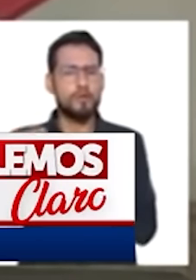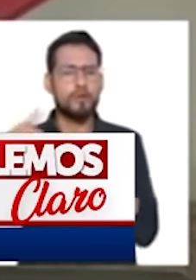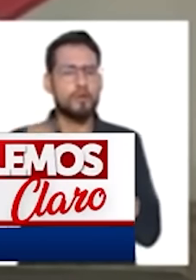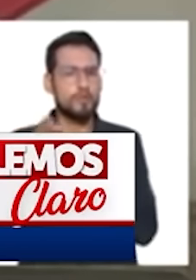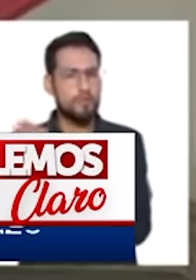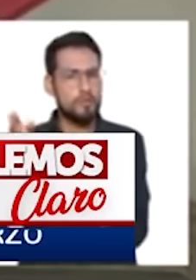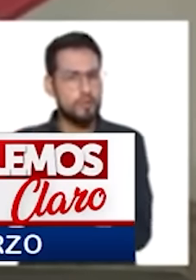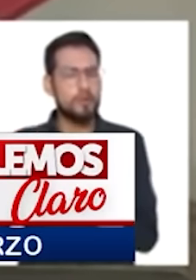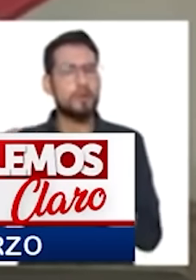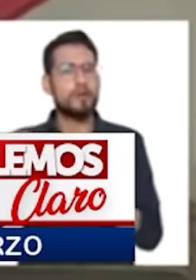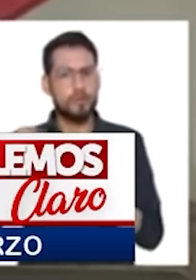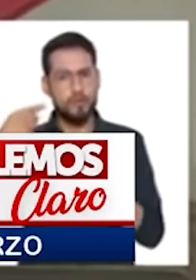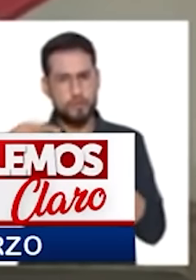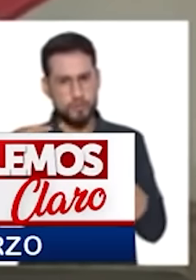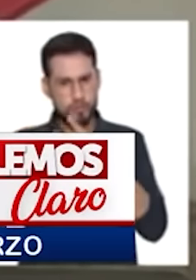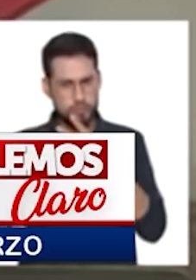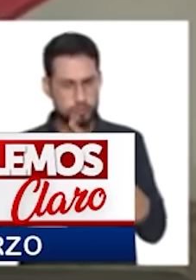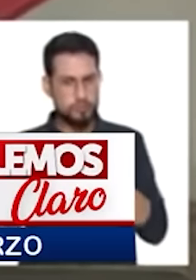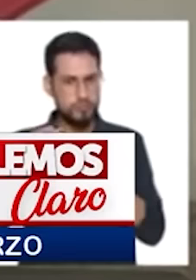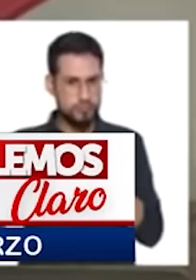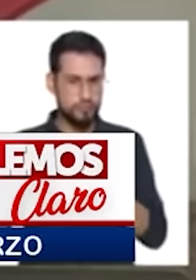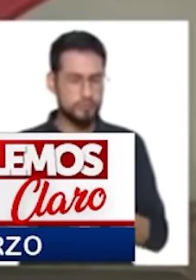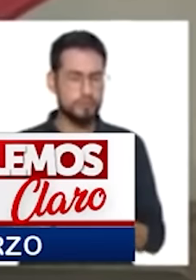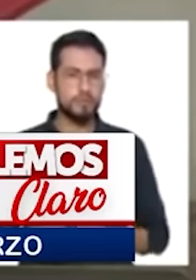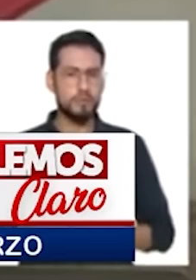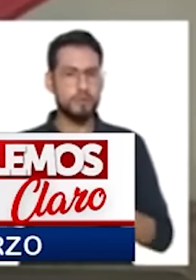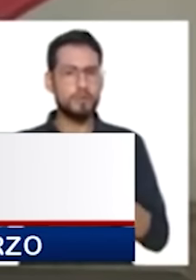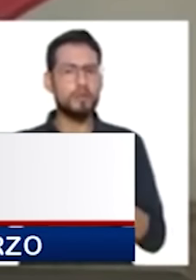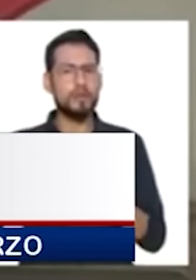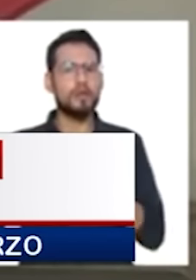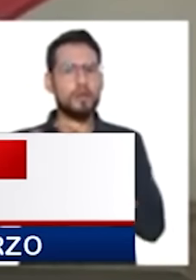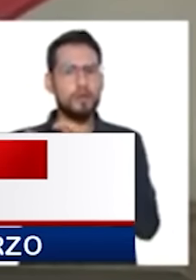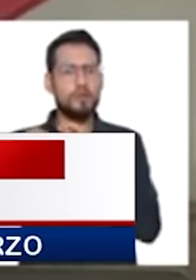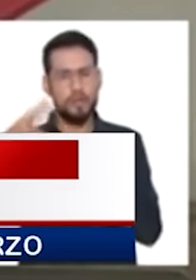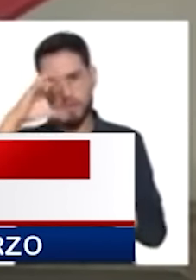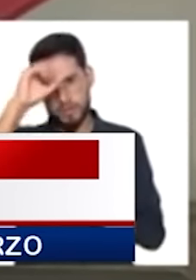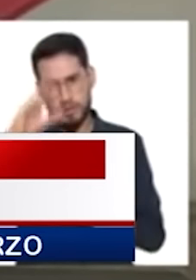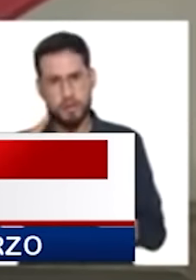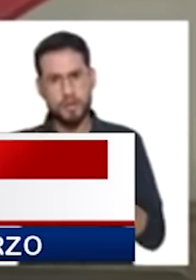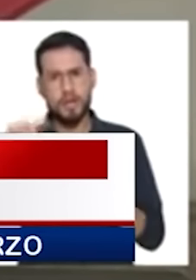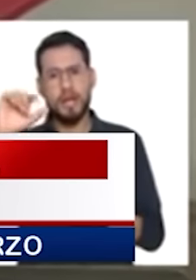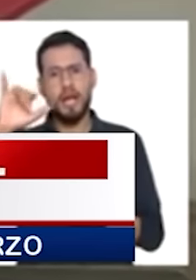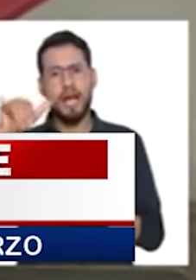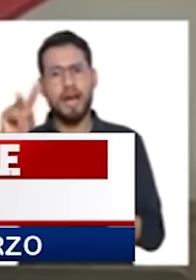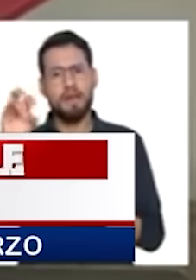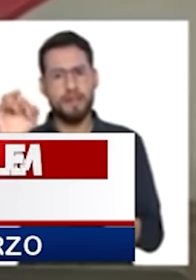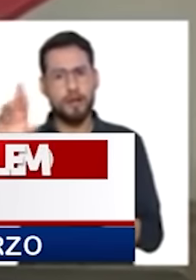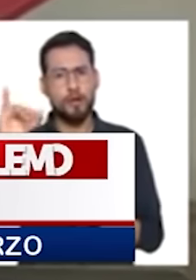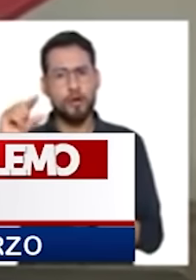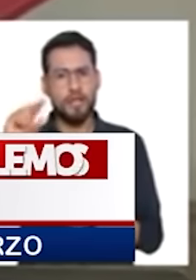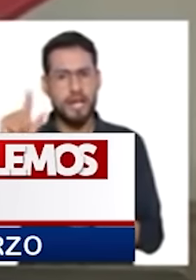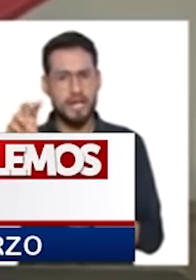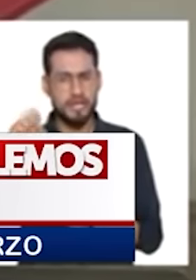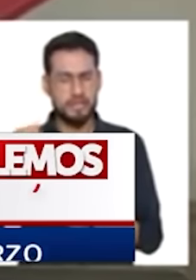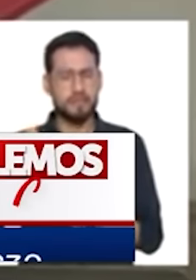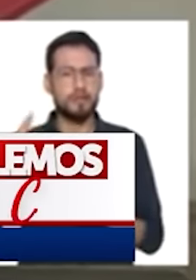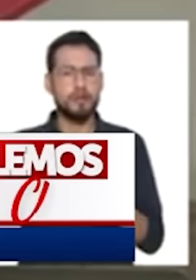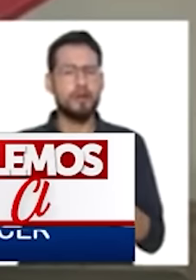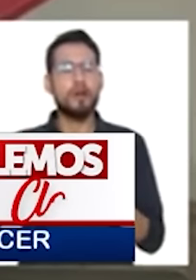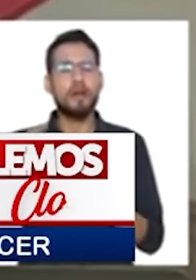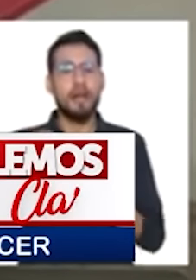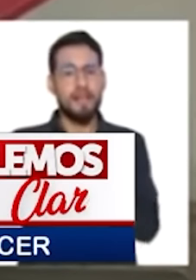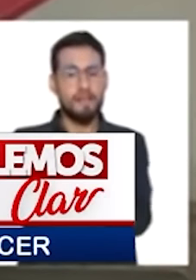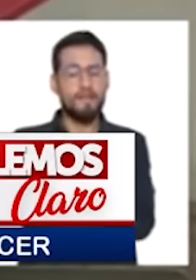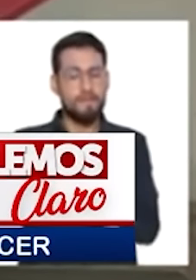del señor Javier gonzlez canciller escuchemos parte de la ceremonia